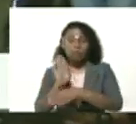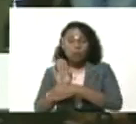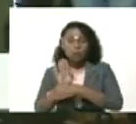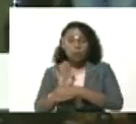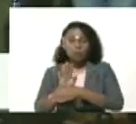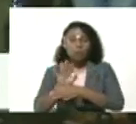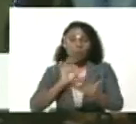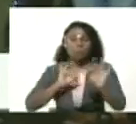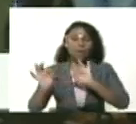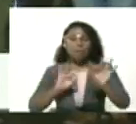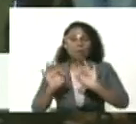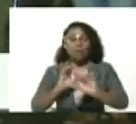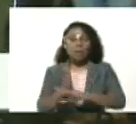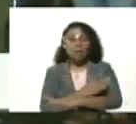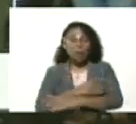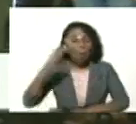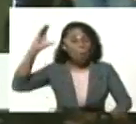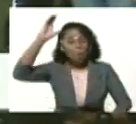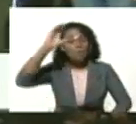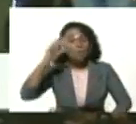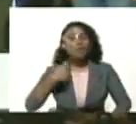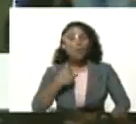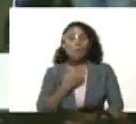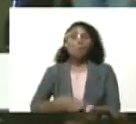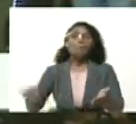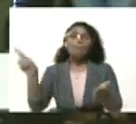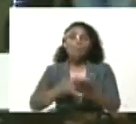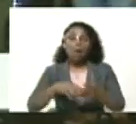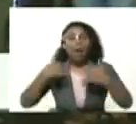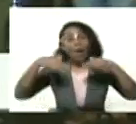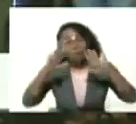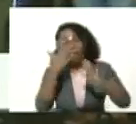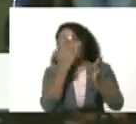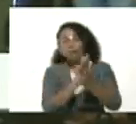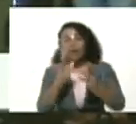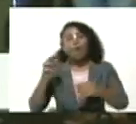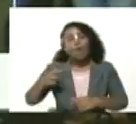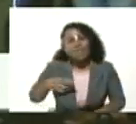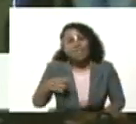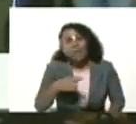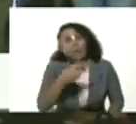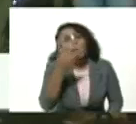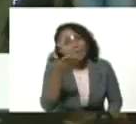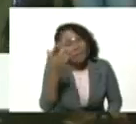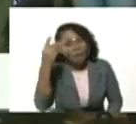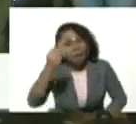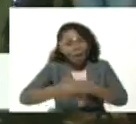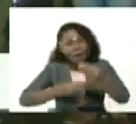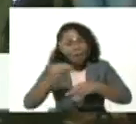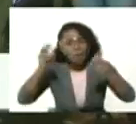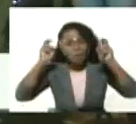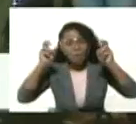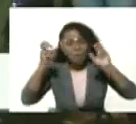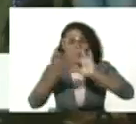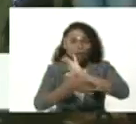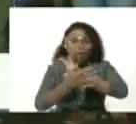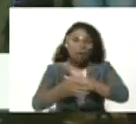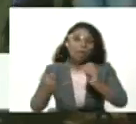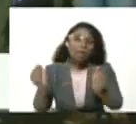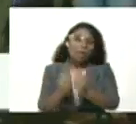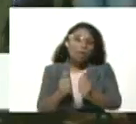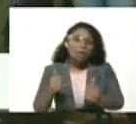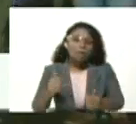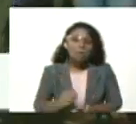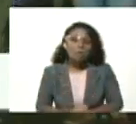ha servido esa conciencia, repito, aún a pesar que tenemos los ríos que usted ha hecho referencia con